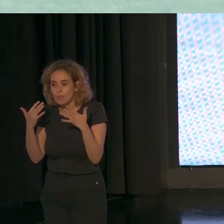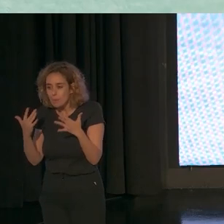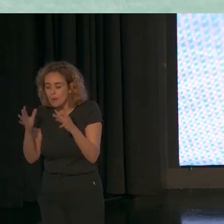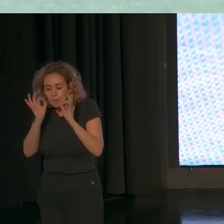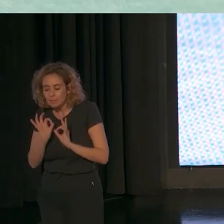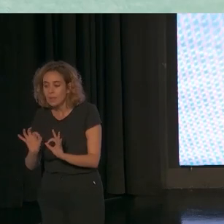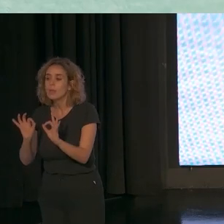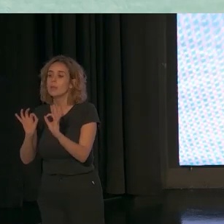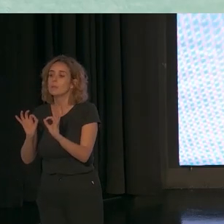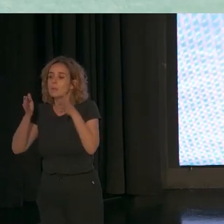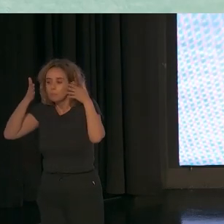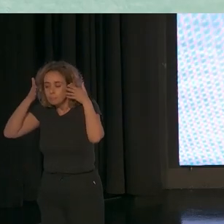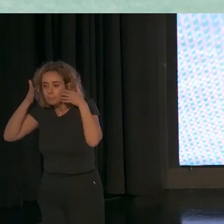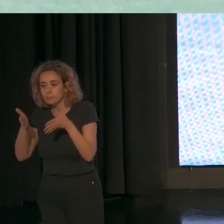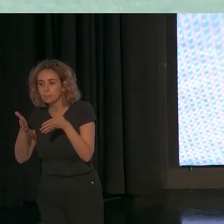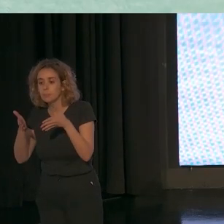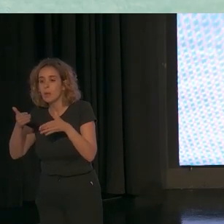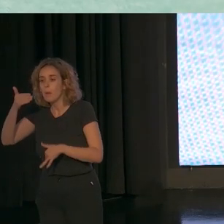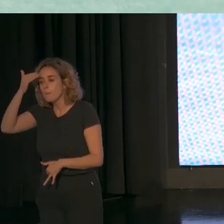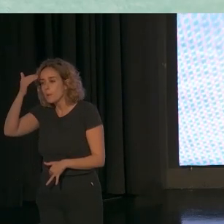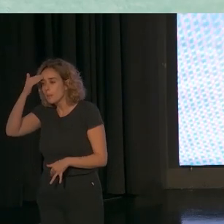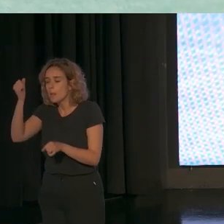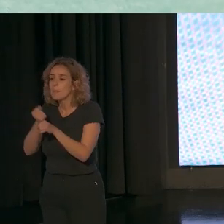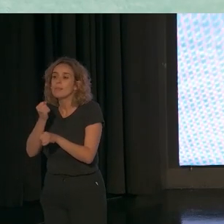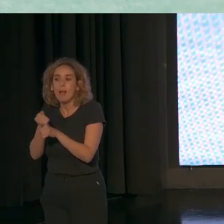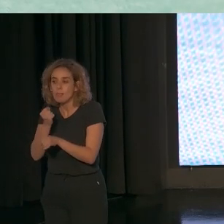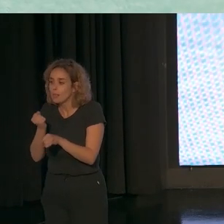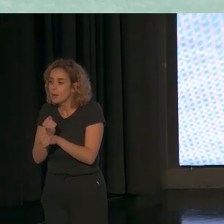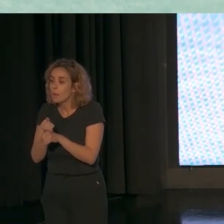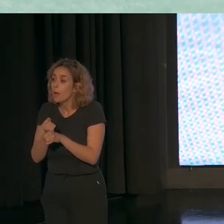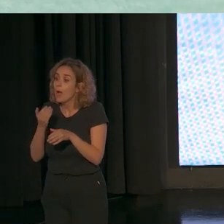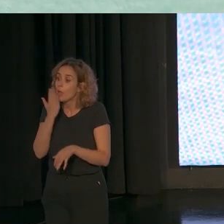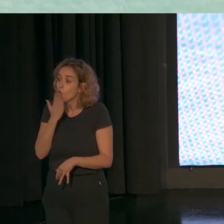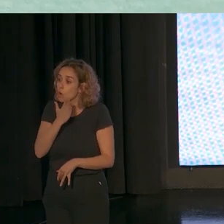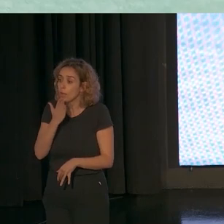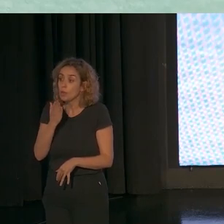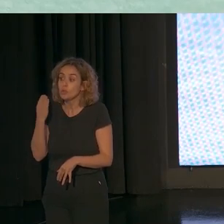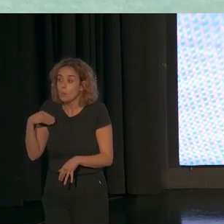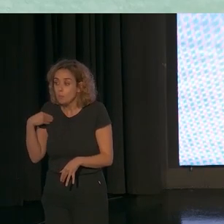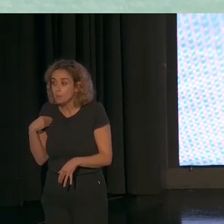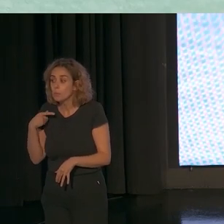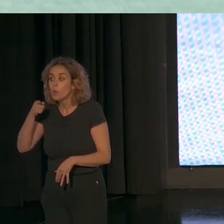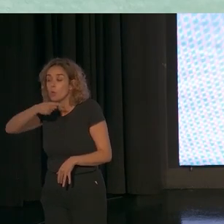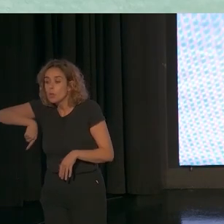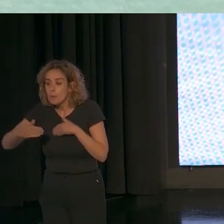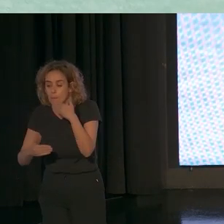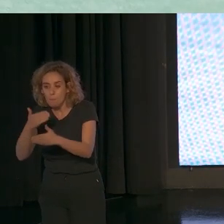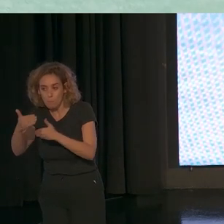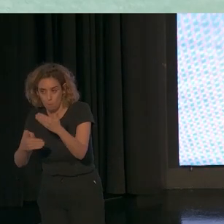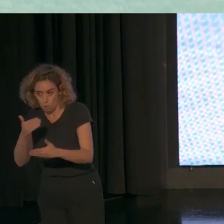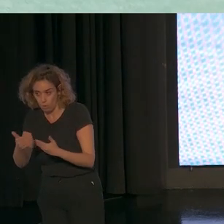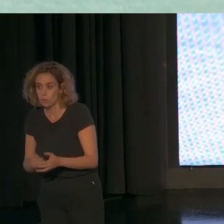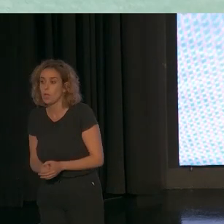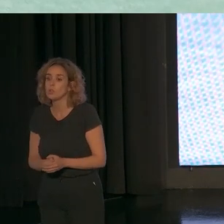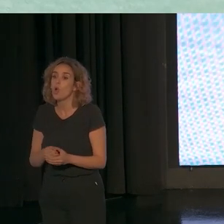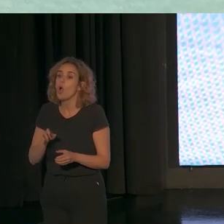específicos que se se dedican fundamentalmente al trabajo en estas escuelas y apoyar todos estos procesos en